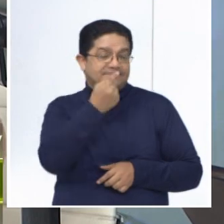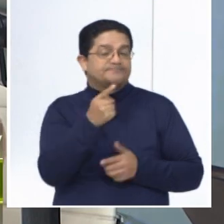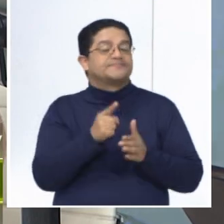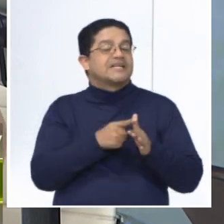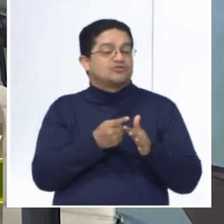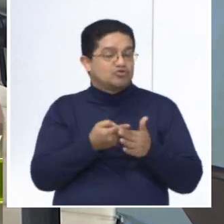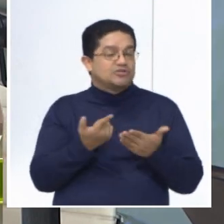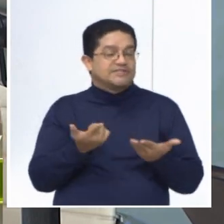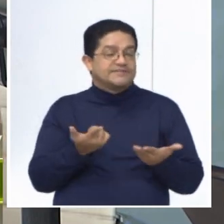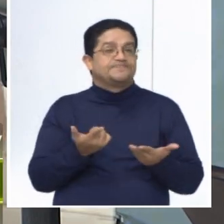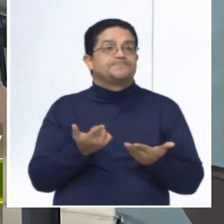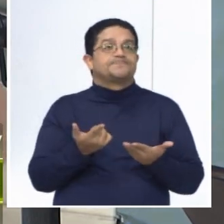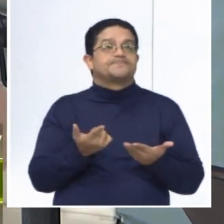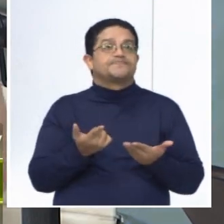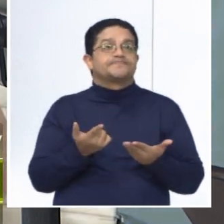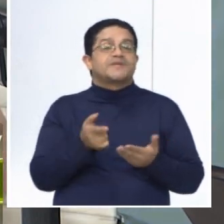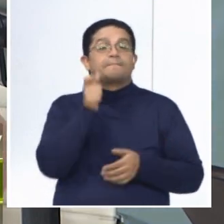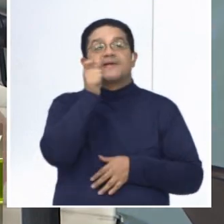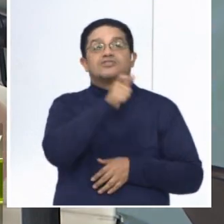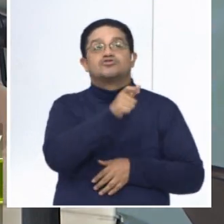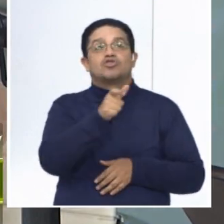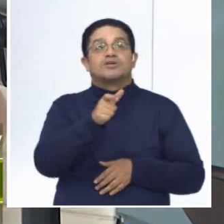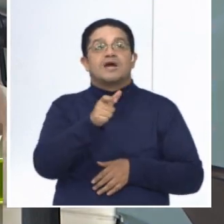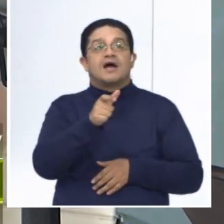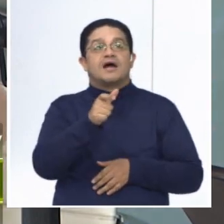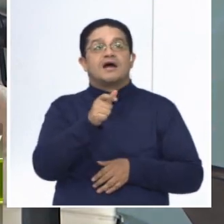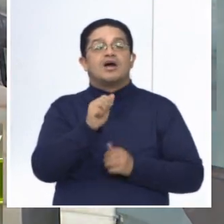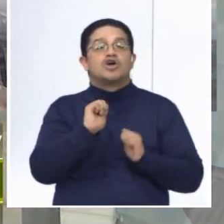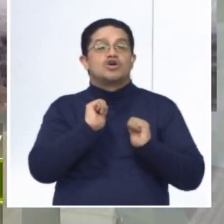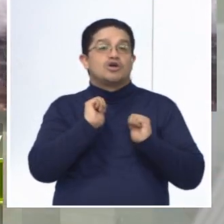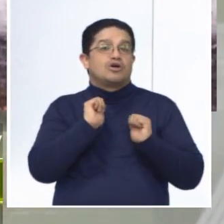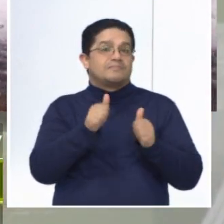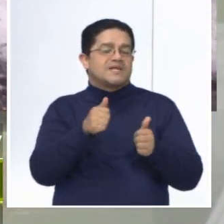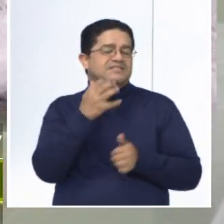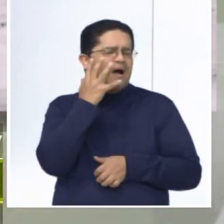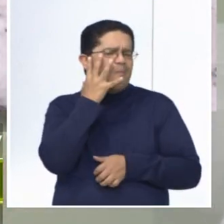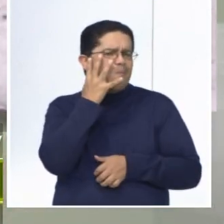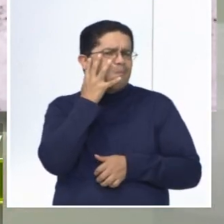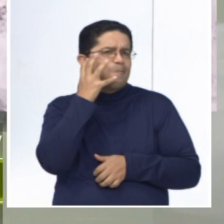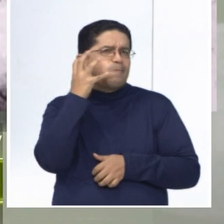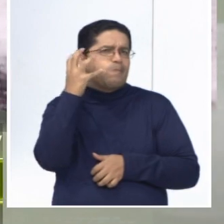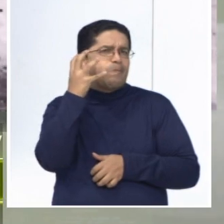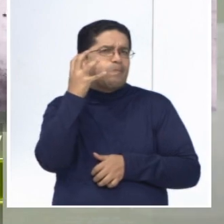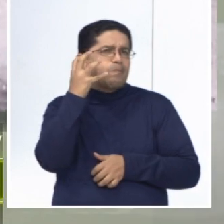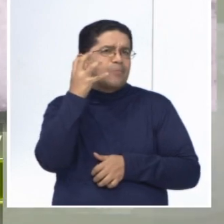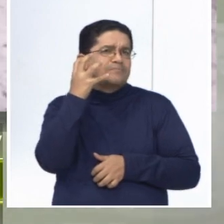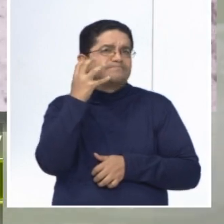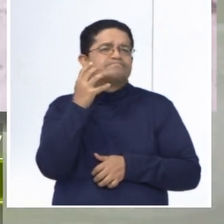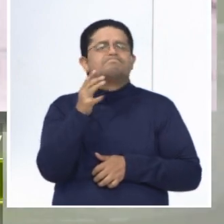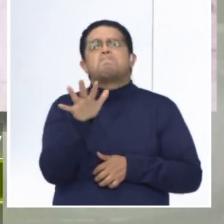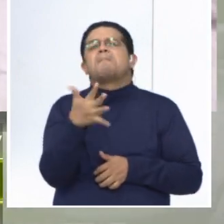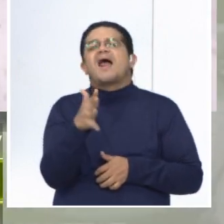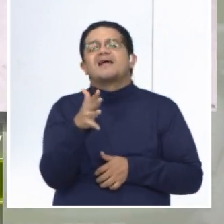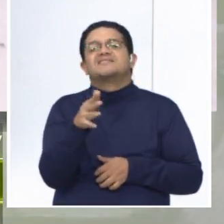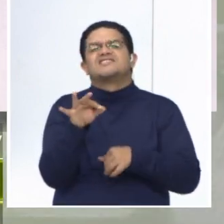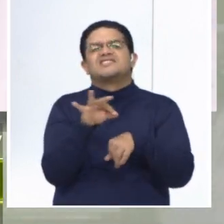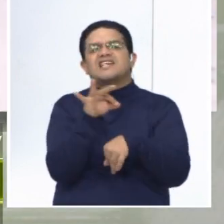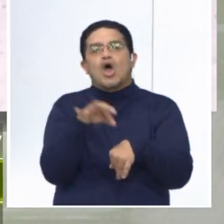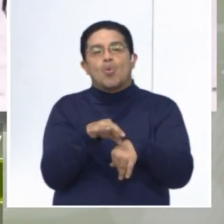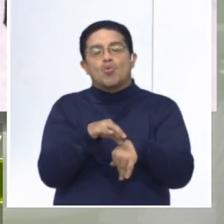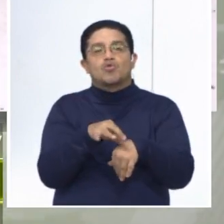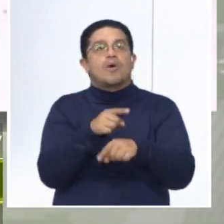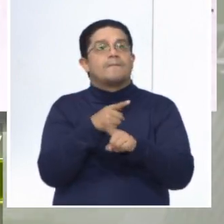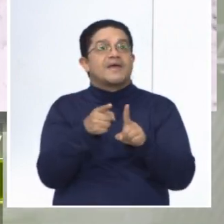puede amanecer esa persona con una roncha más grande que una picada de un zancudo porque es un poquito más grande. El ojo